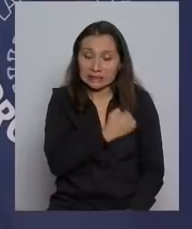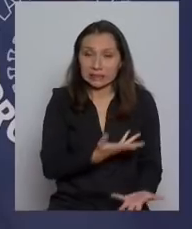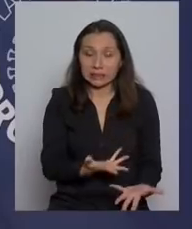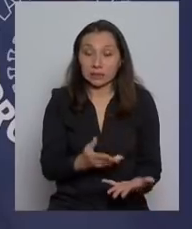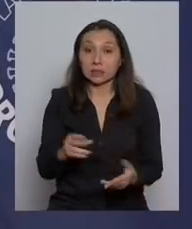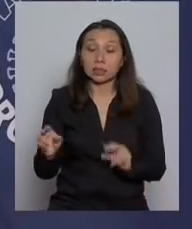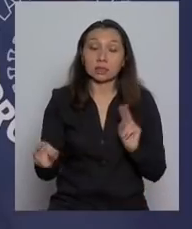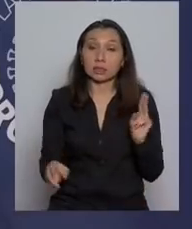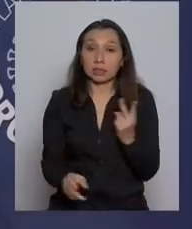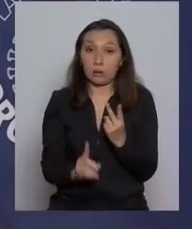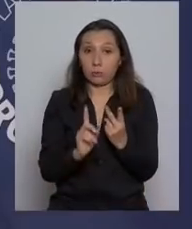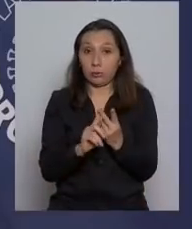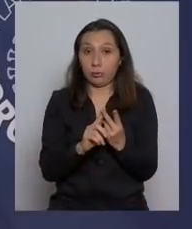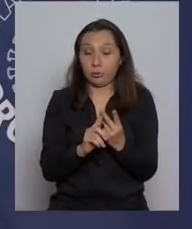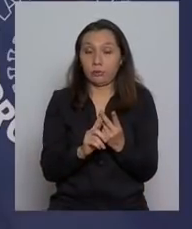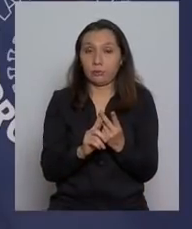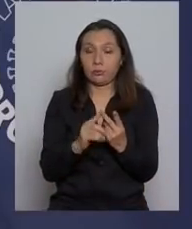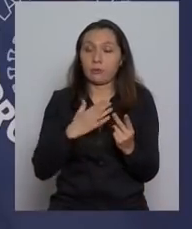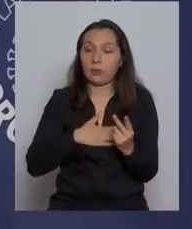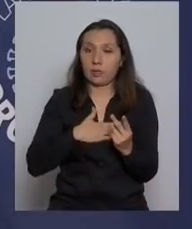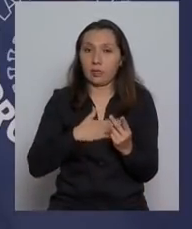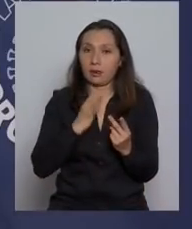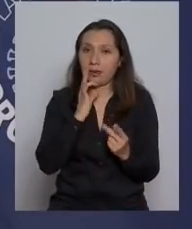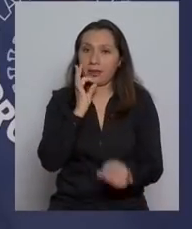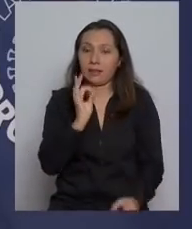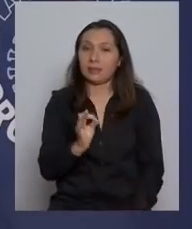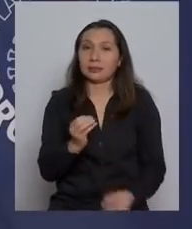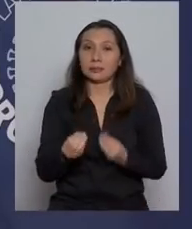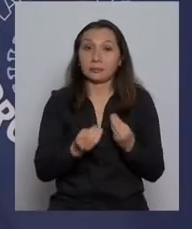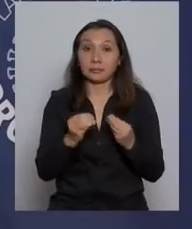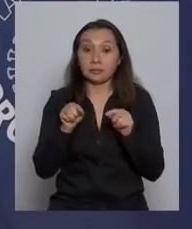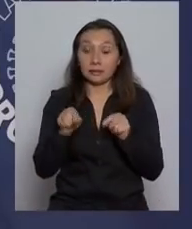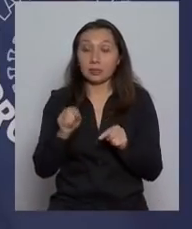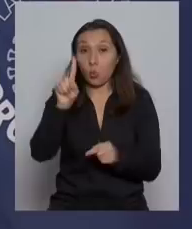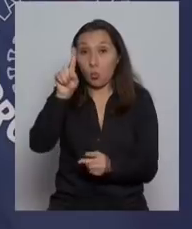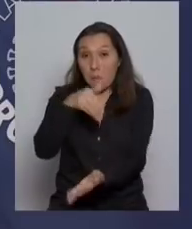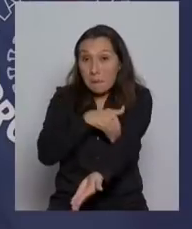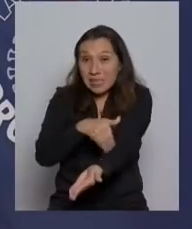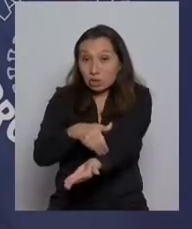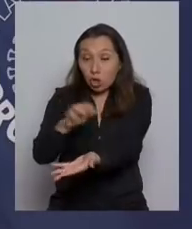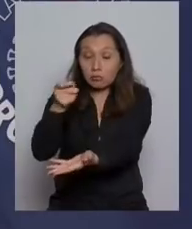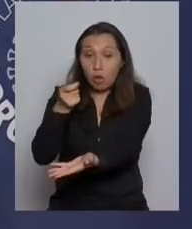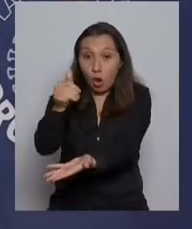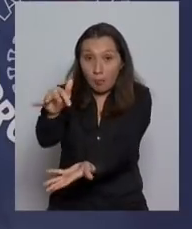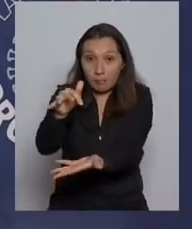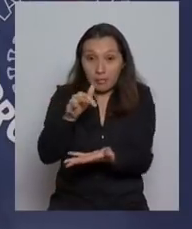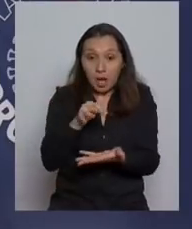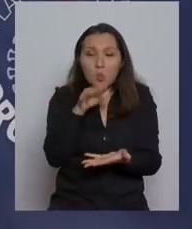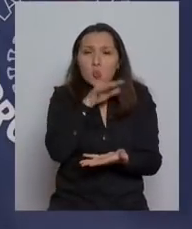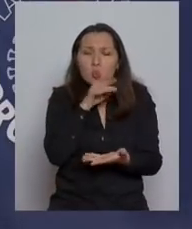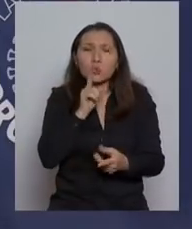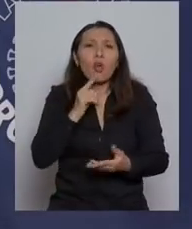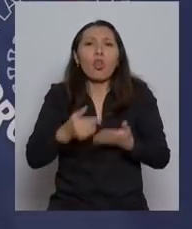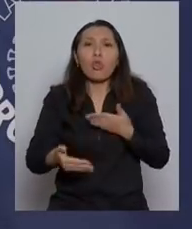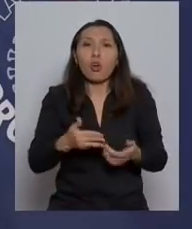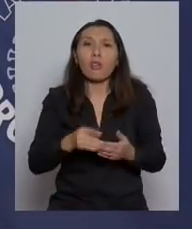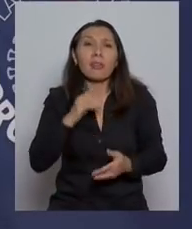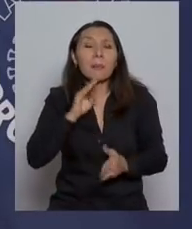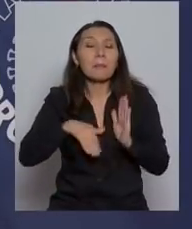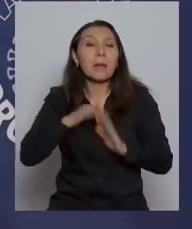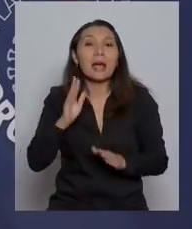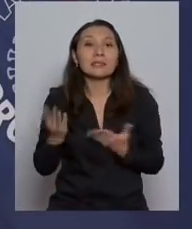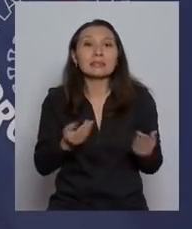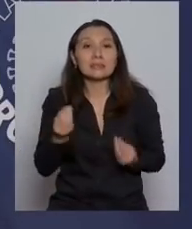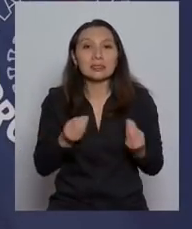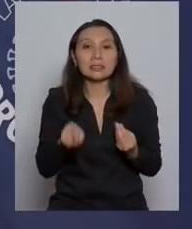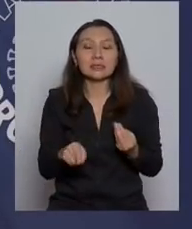en segundo lugar, quiero señalar que de este 1 millón de test, el uso fundamental es